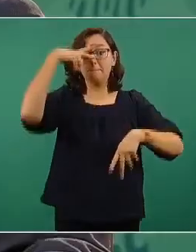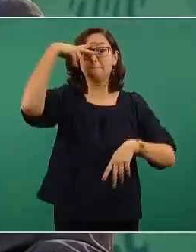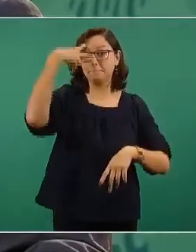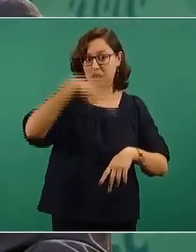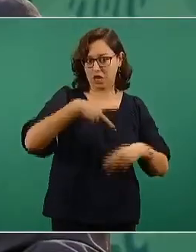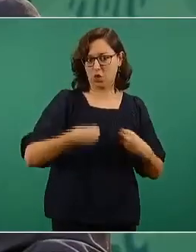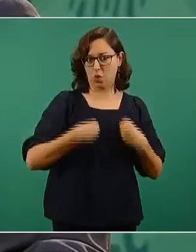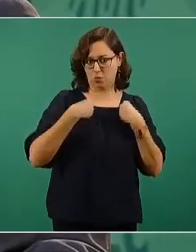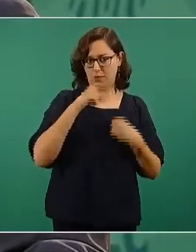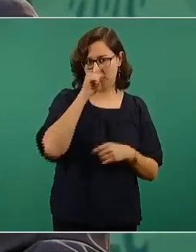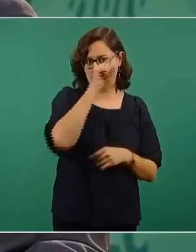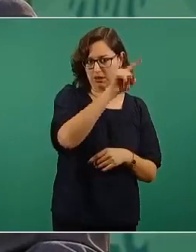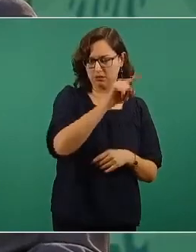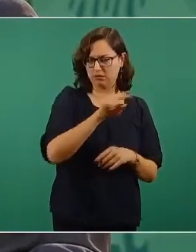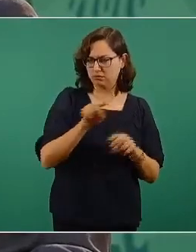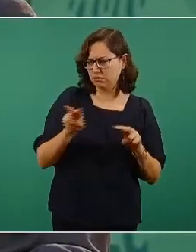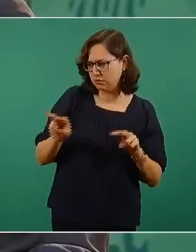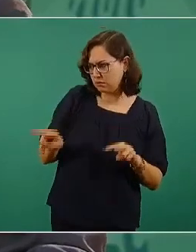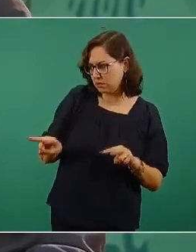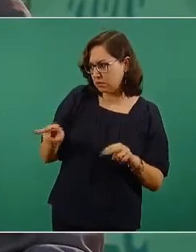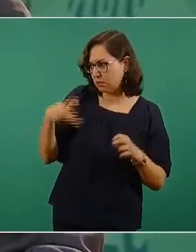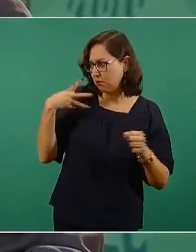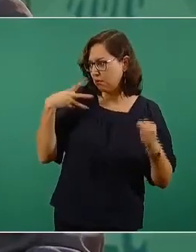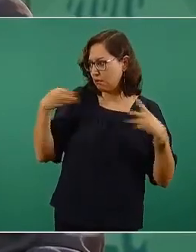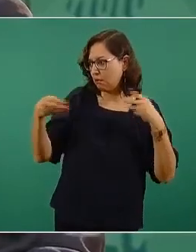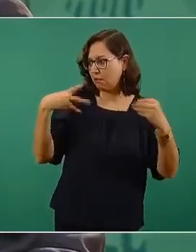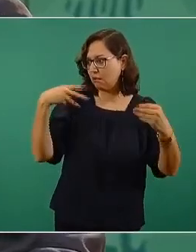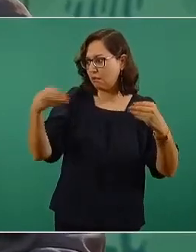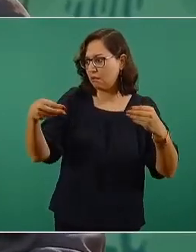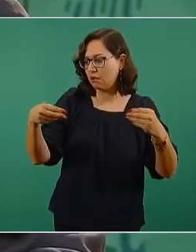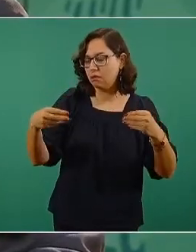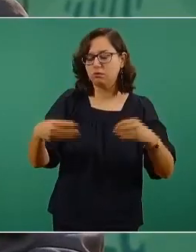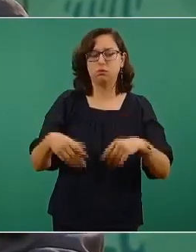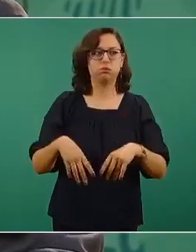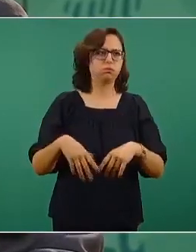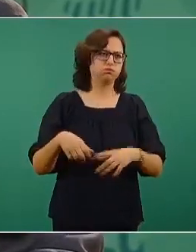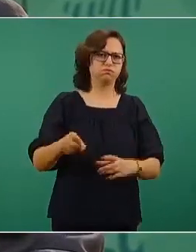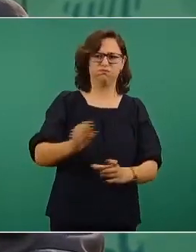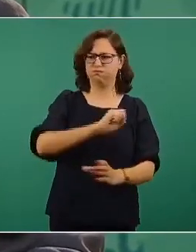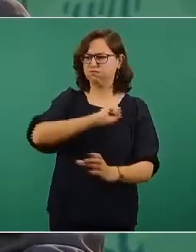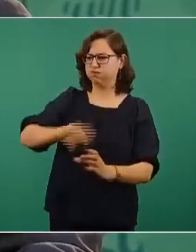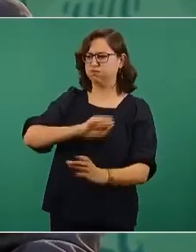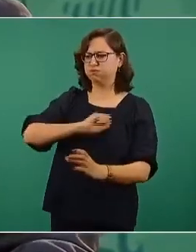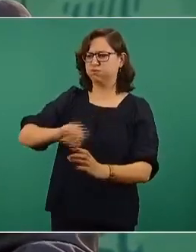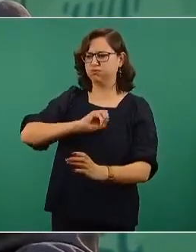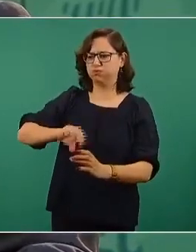de que está la pandemia, nos mandan